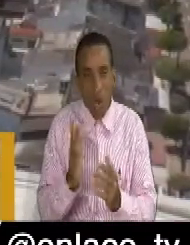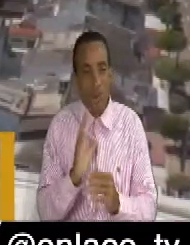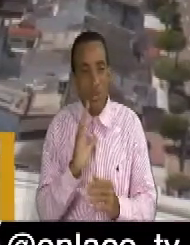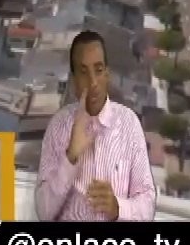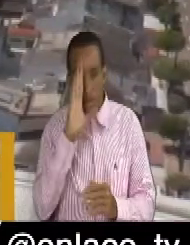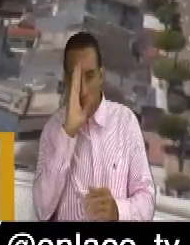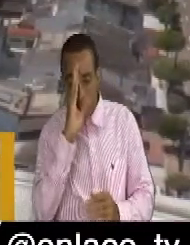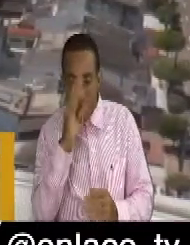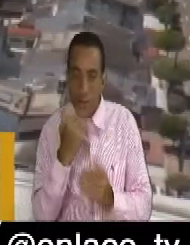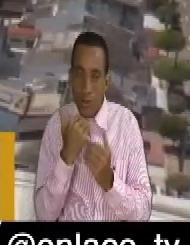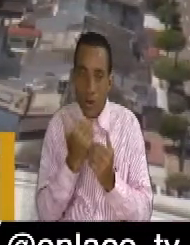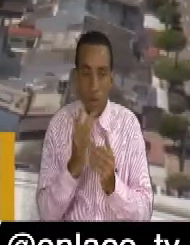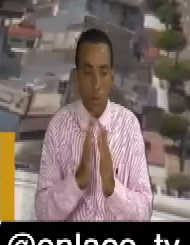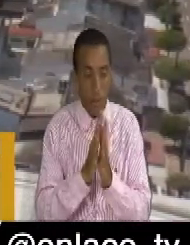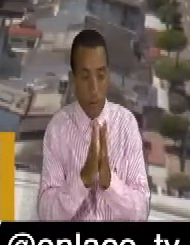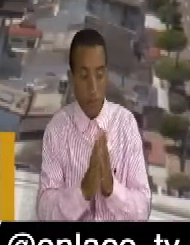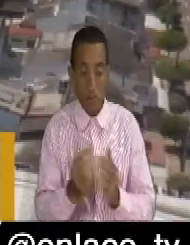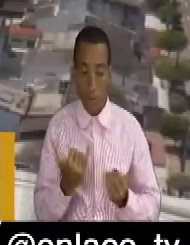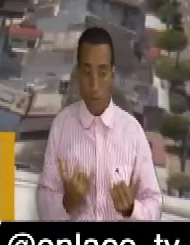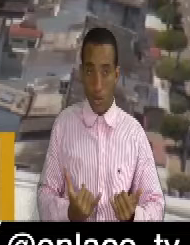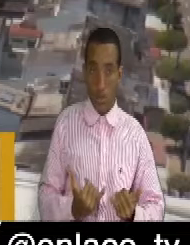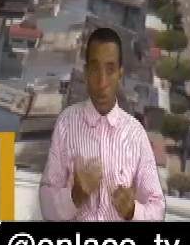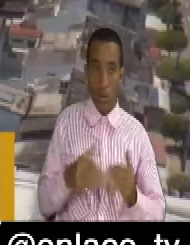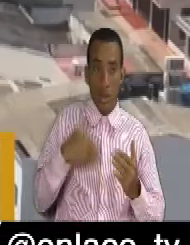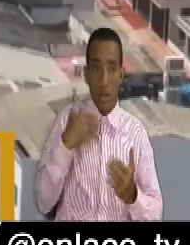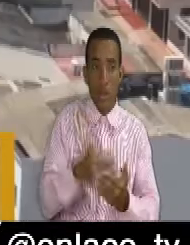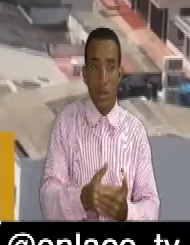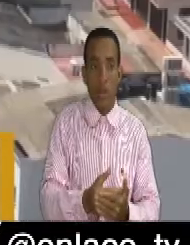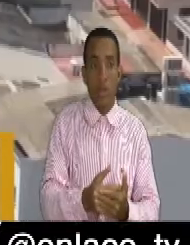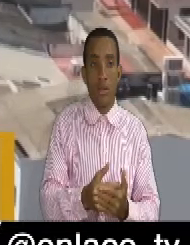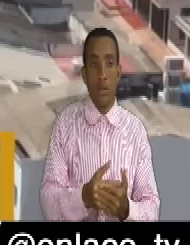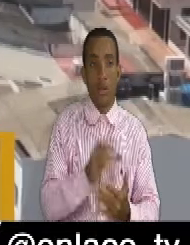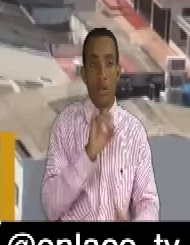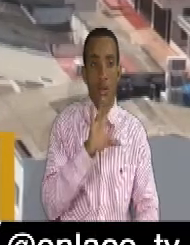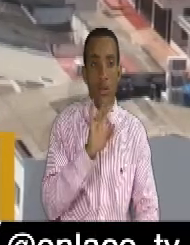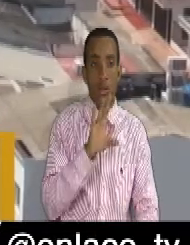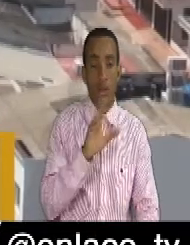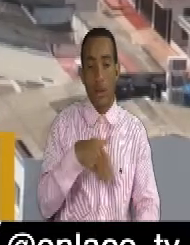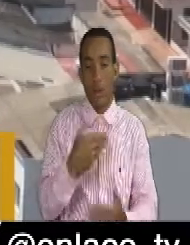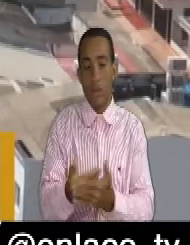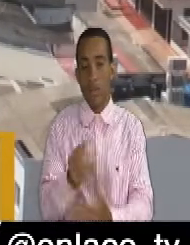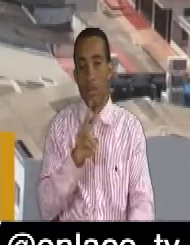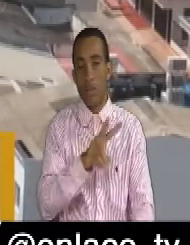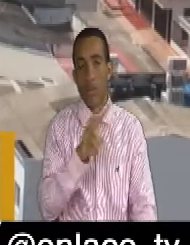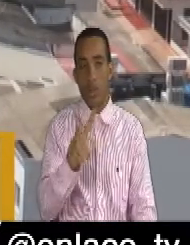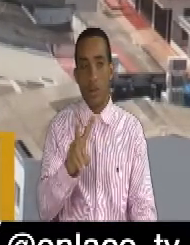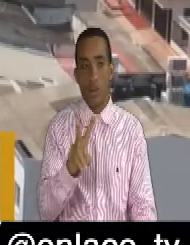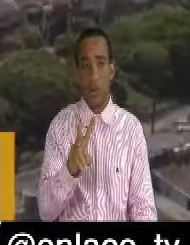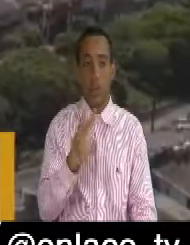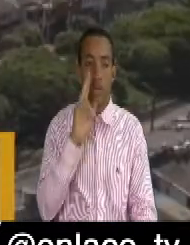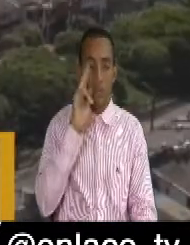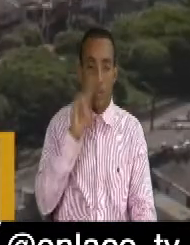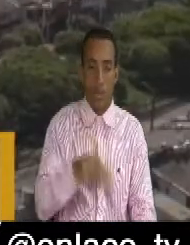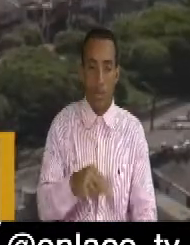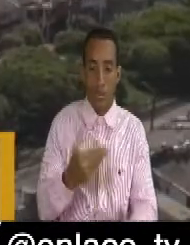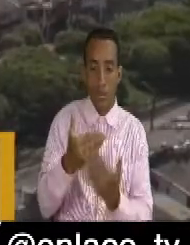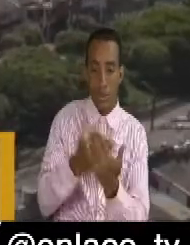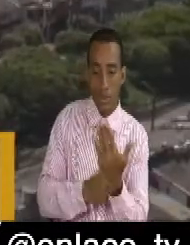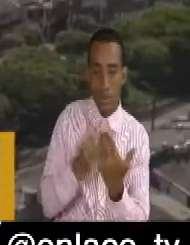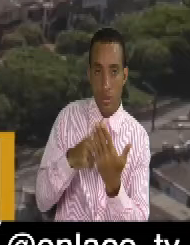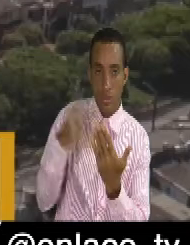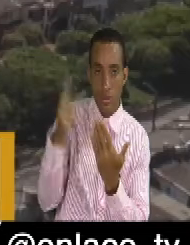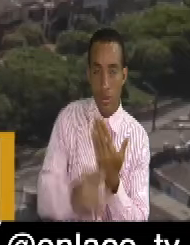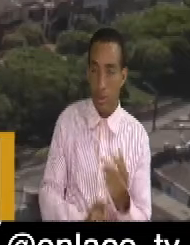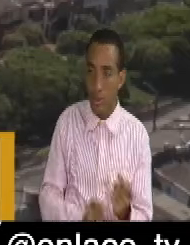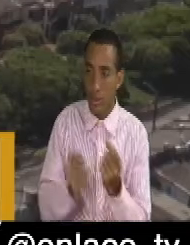Desde hoy 15 y hasta el próximo jueves 22 de junio estará abierta la convocatoria para que postule su propuesta conformada y así